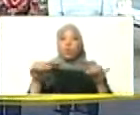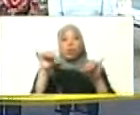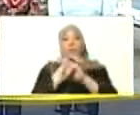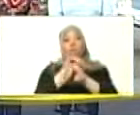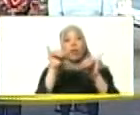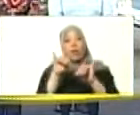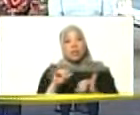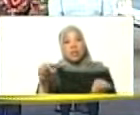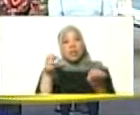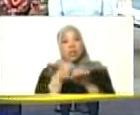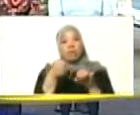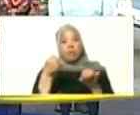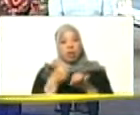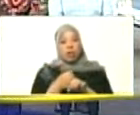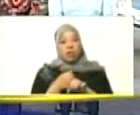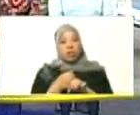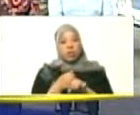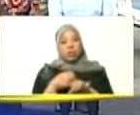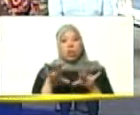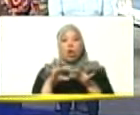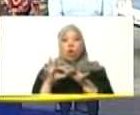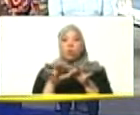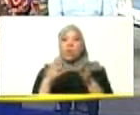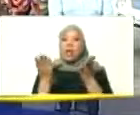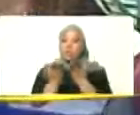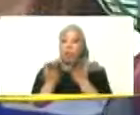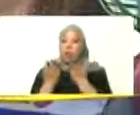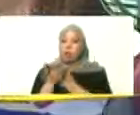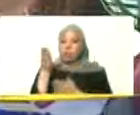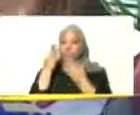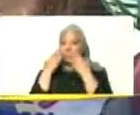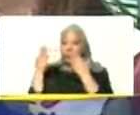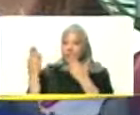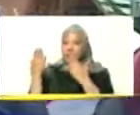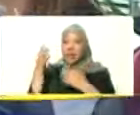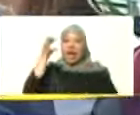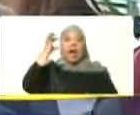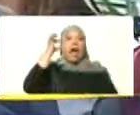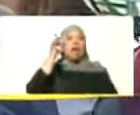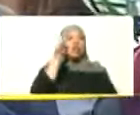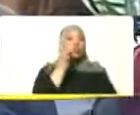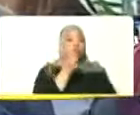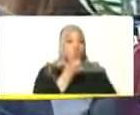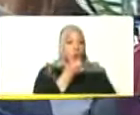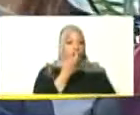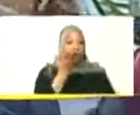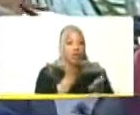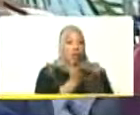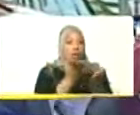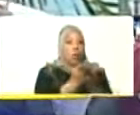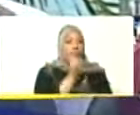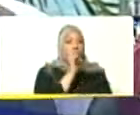trabajando. Ya en esta unidad educativa, Antonio José de Sucre, ya llevamos la impermeabilización, que